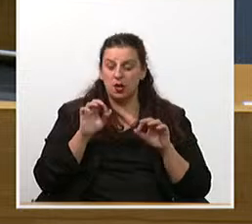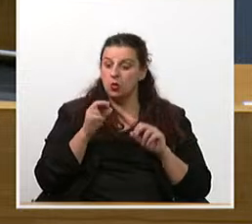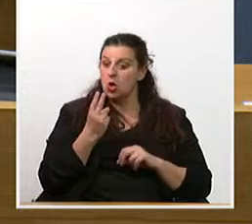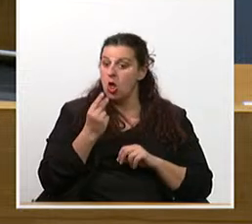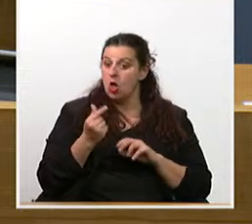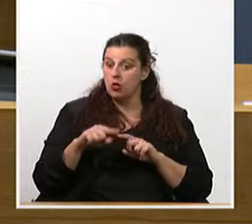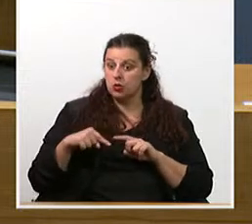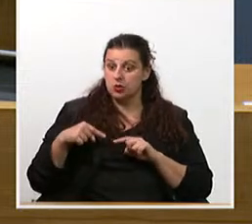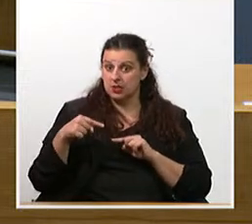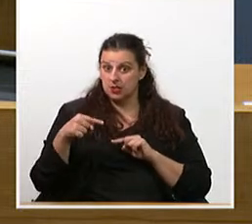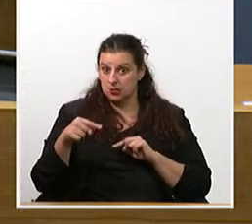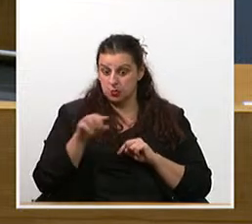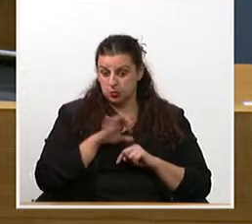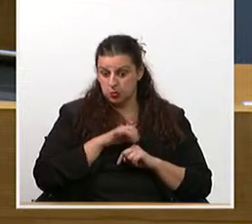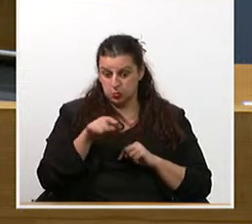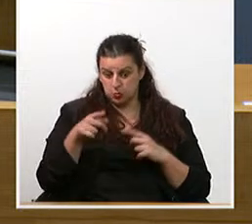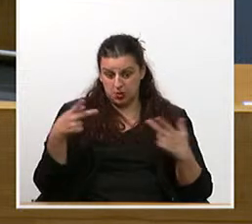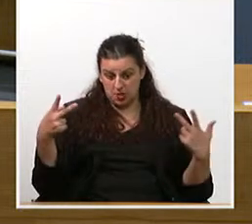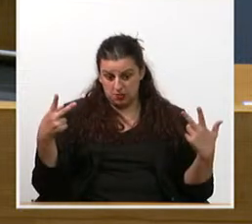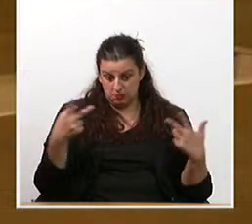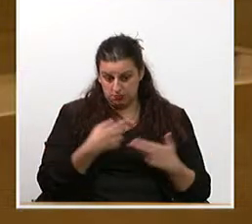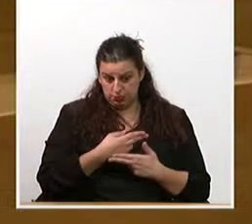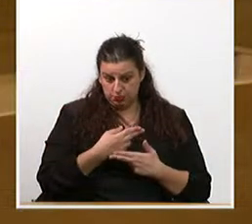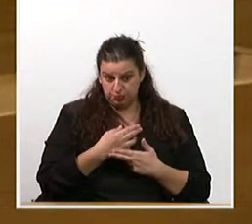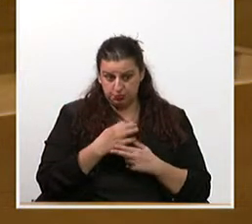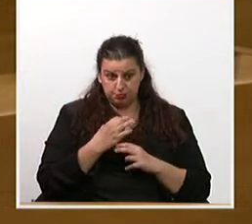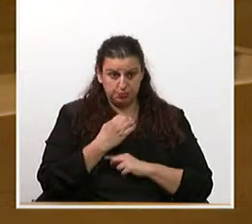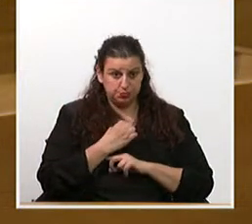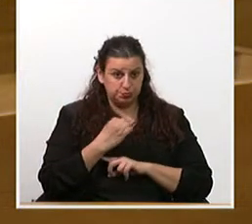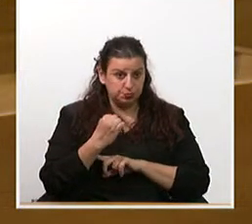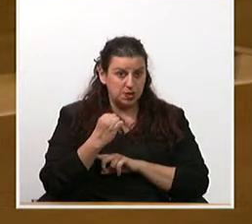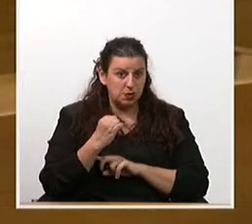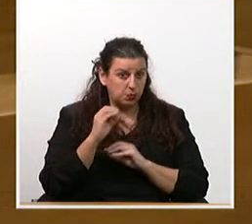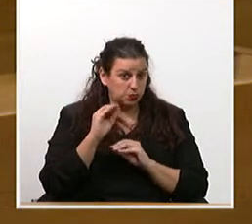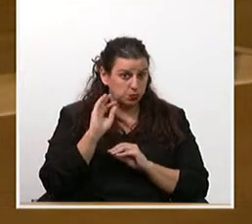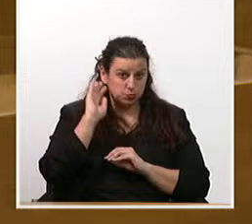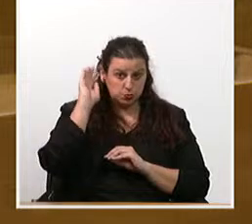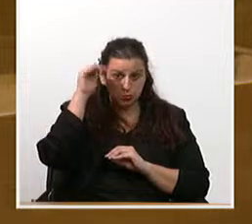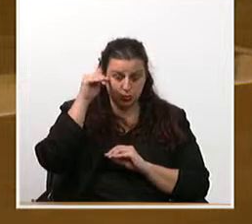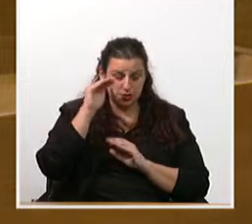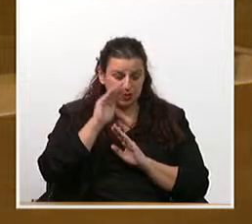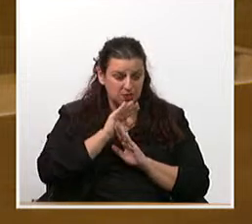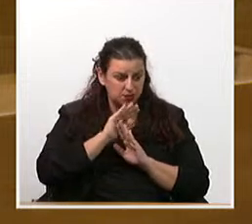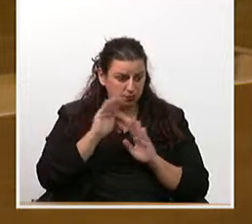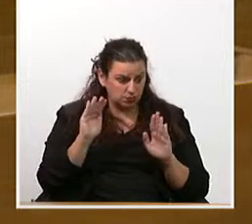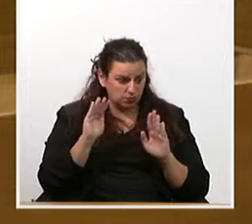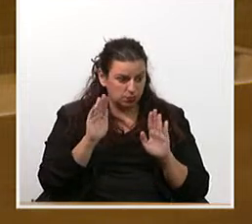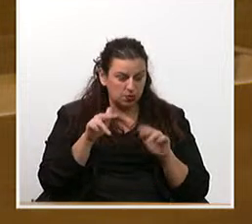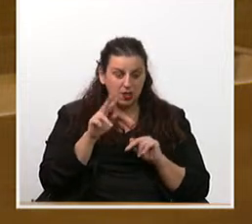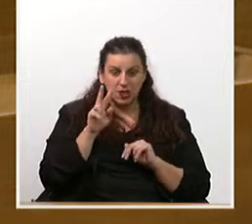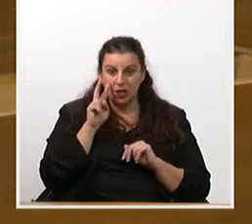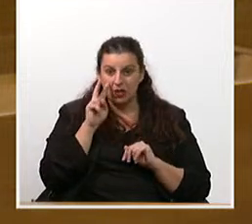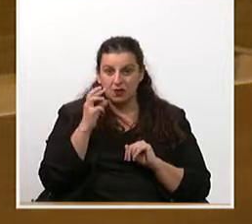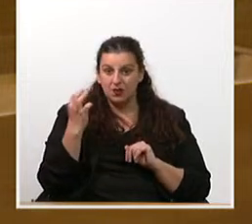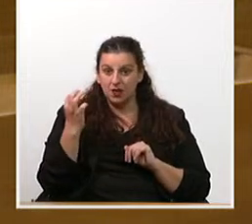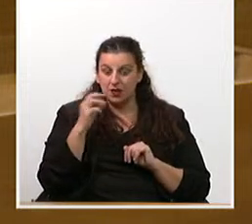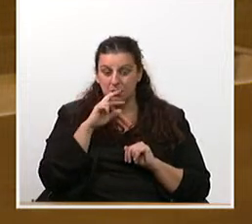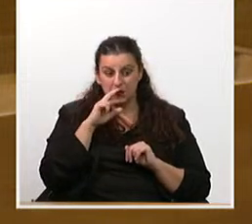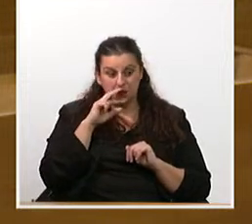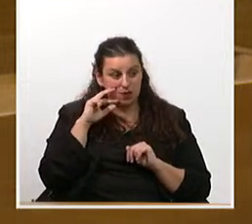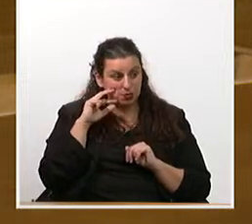que ret complet el su de la conseller que el